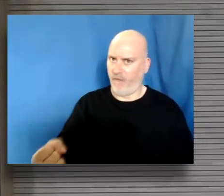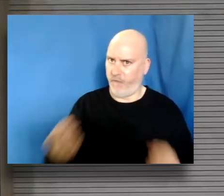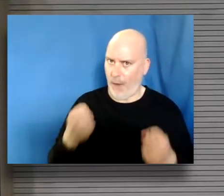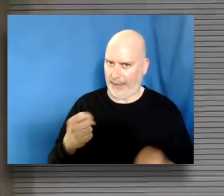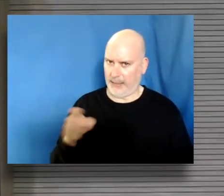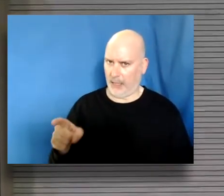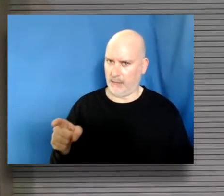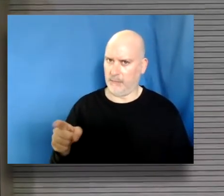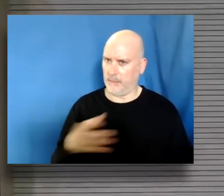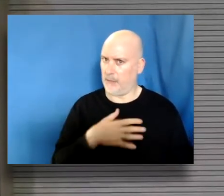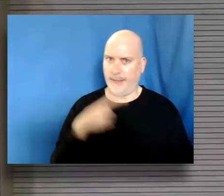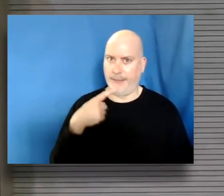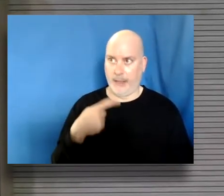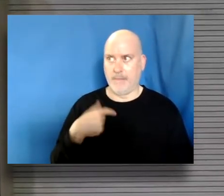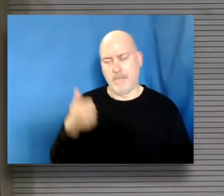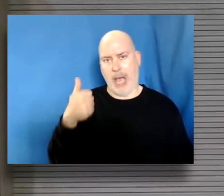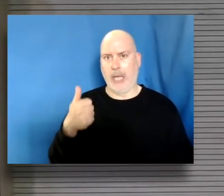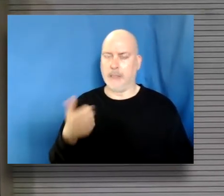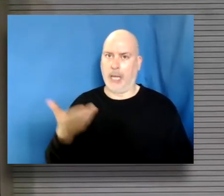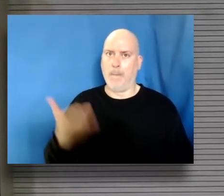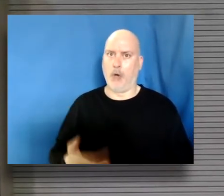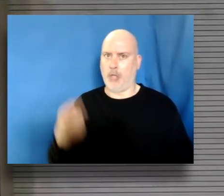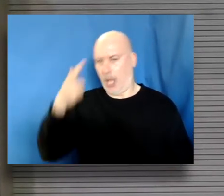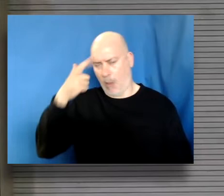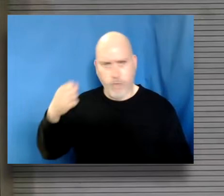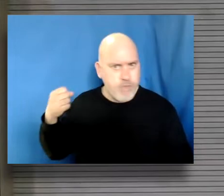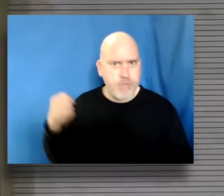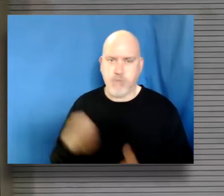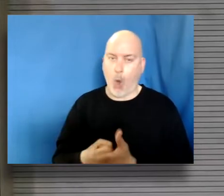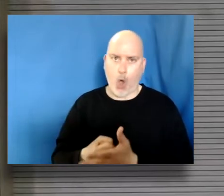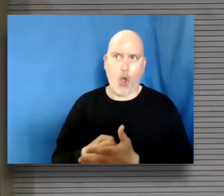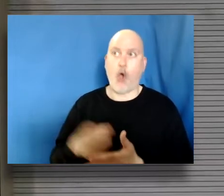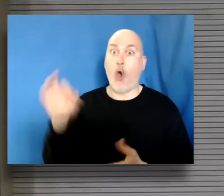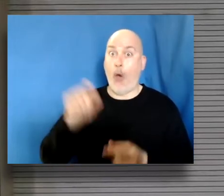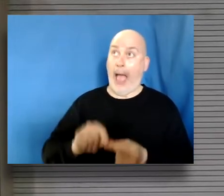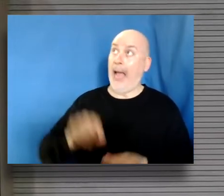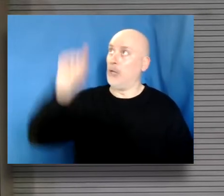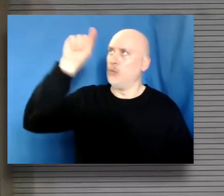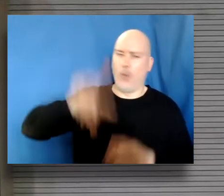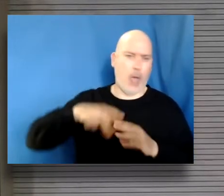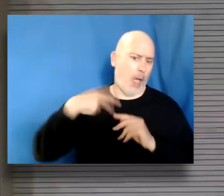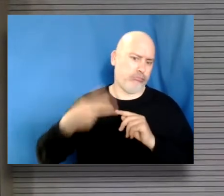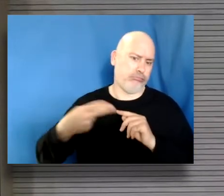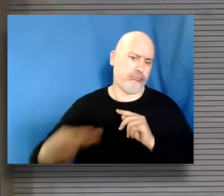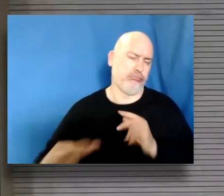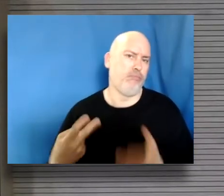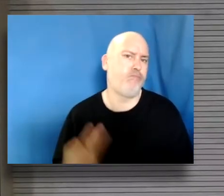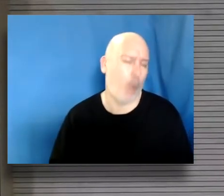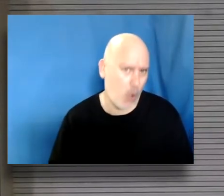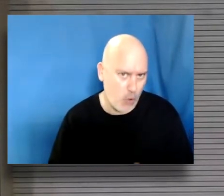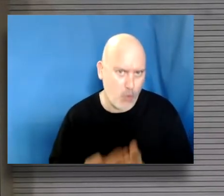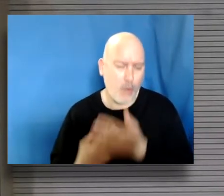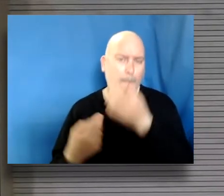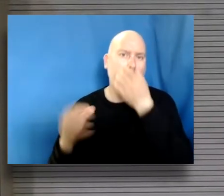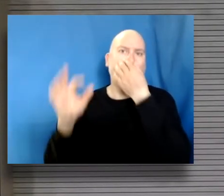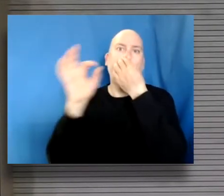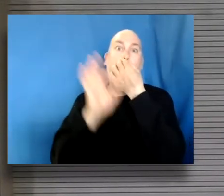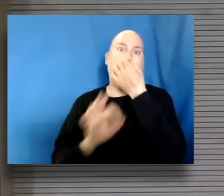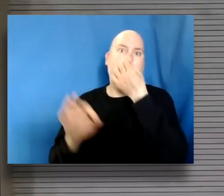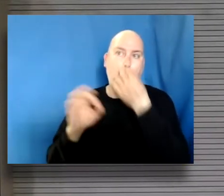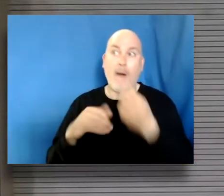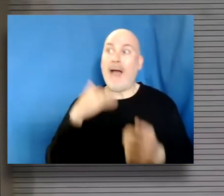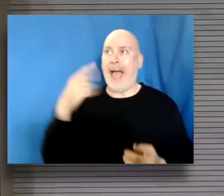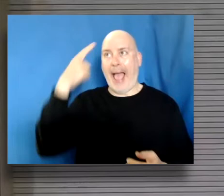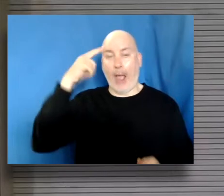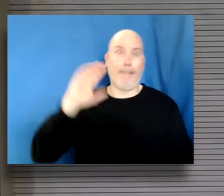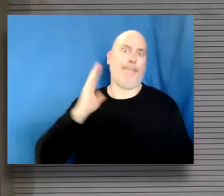de accidentes más importantes, ¿no? De que el niño se caiga de una altura considerable o de que haya alguna otra lesión concomitante, en estos